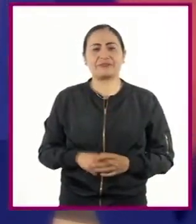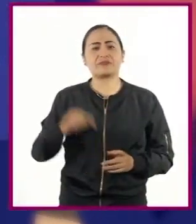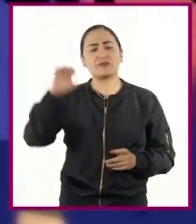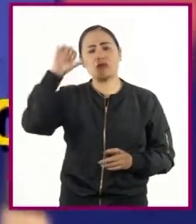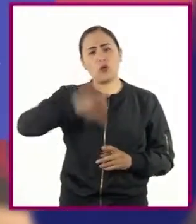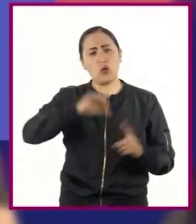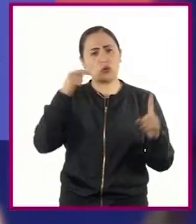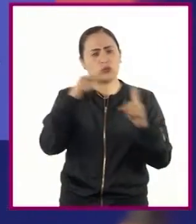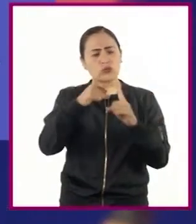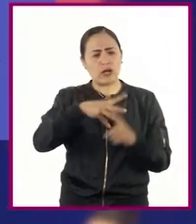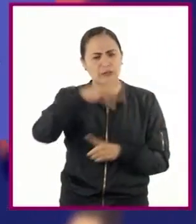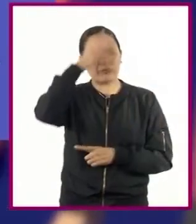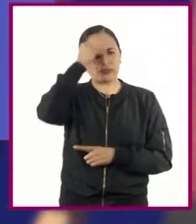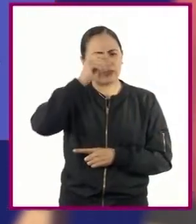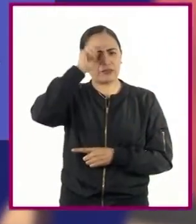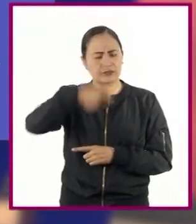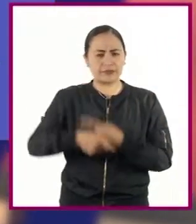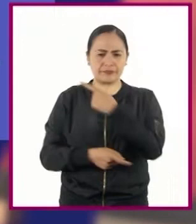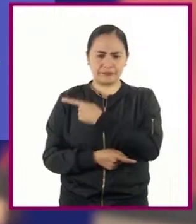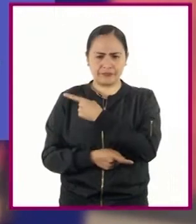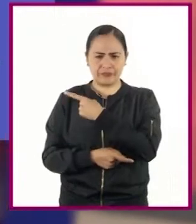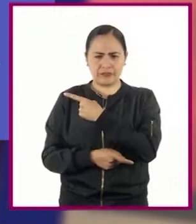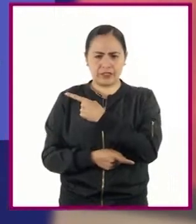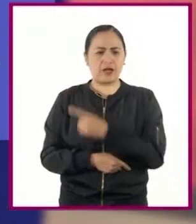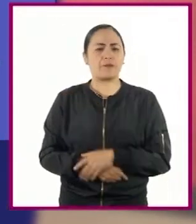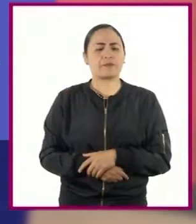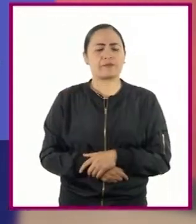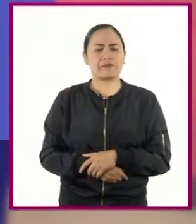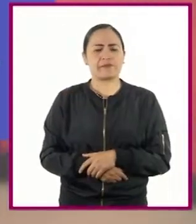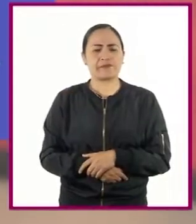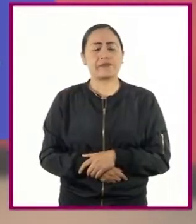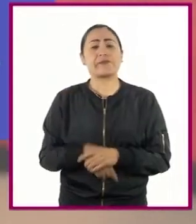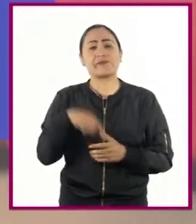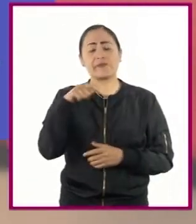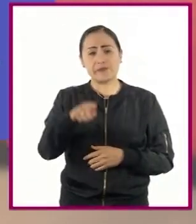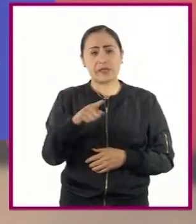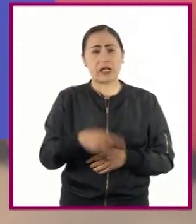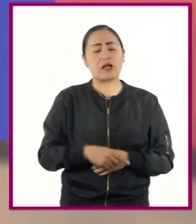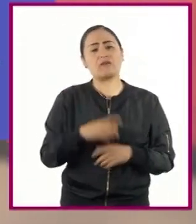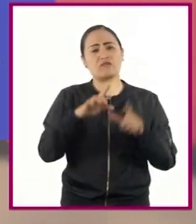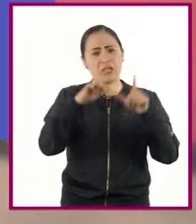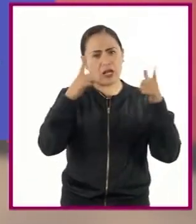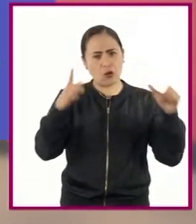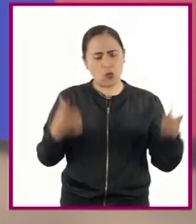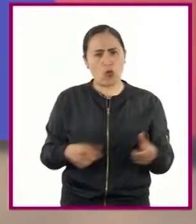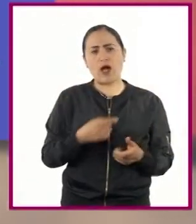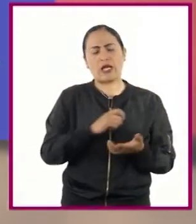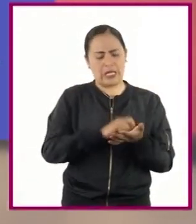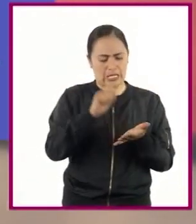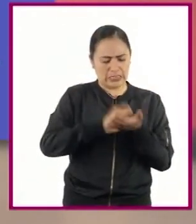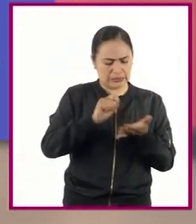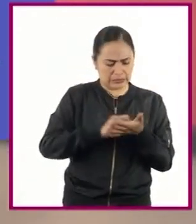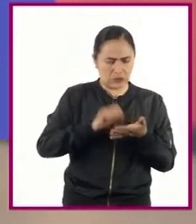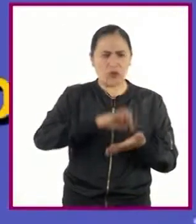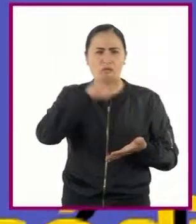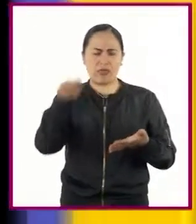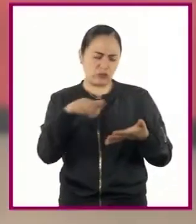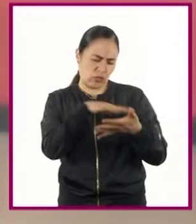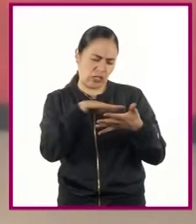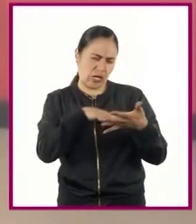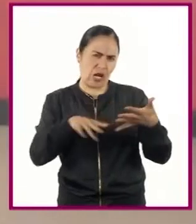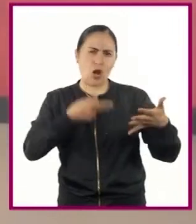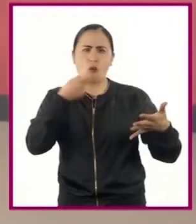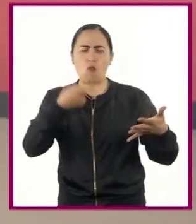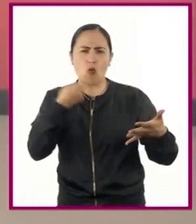esperado, identifica y realiza los cambios necesarios para transitar del lenguaje escrito al oral empleando recursos